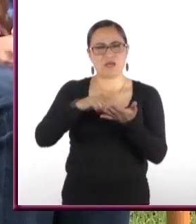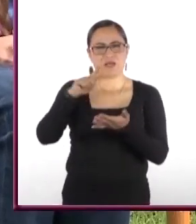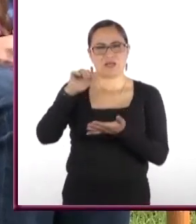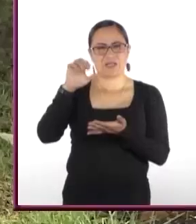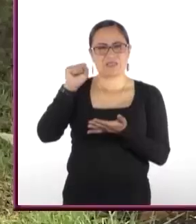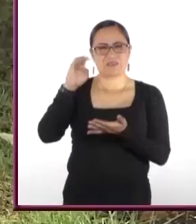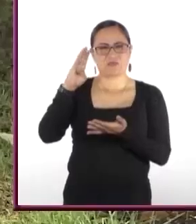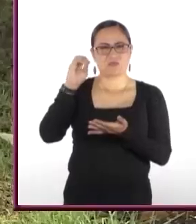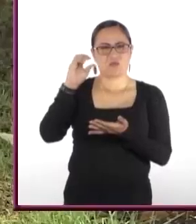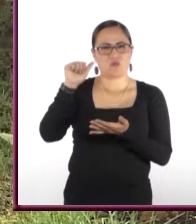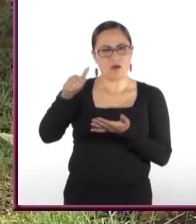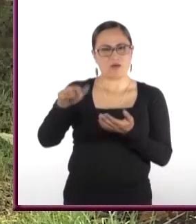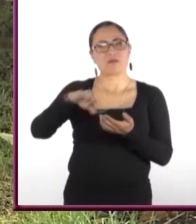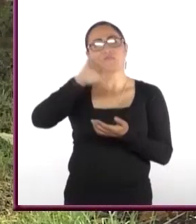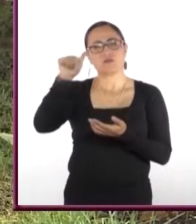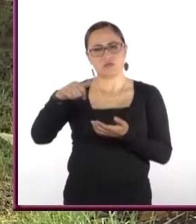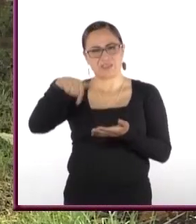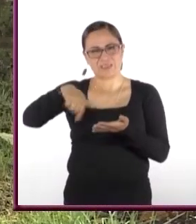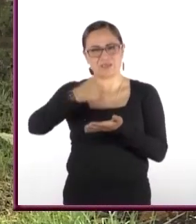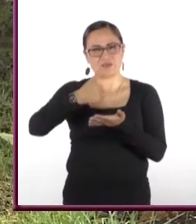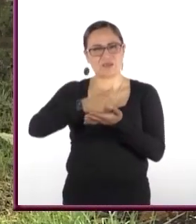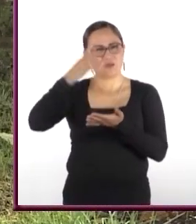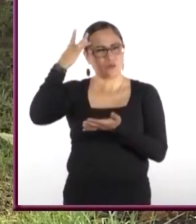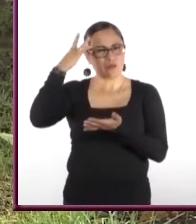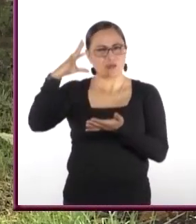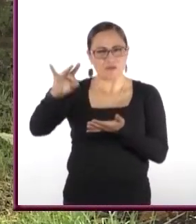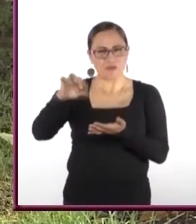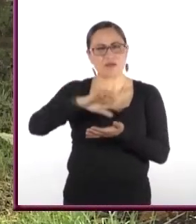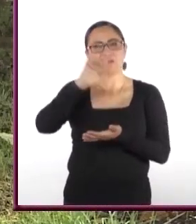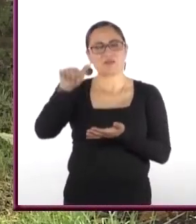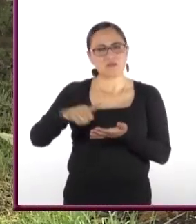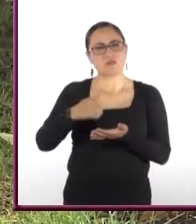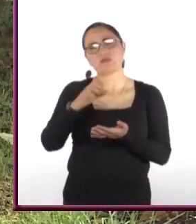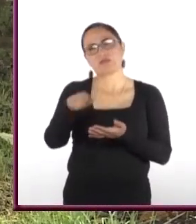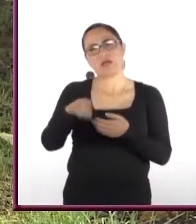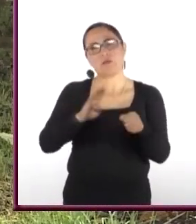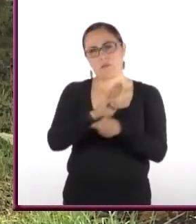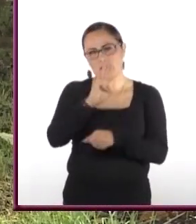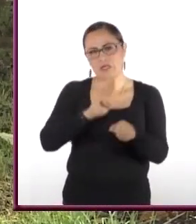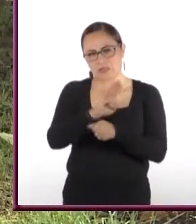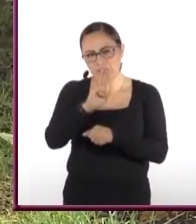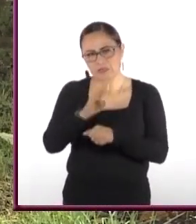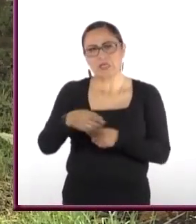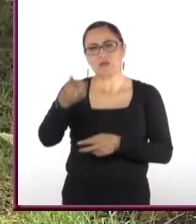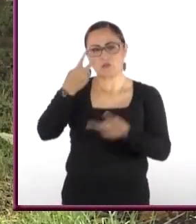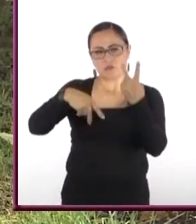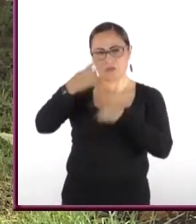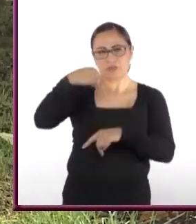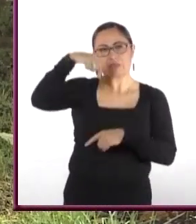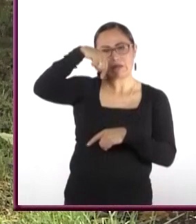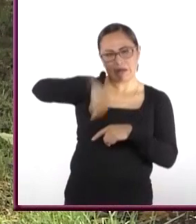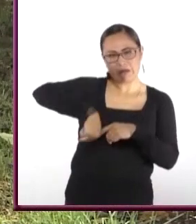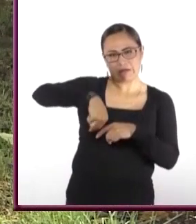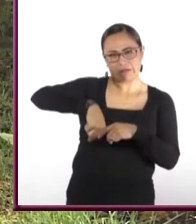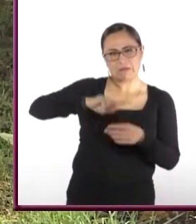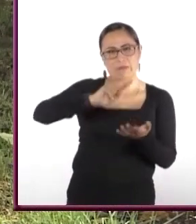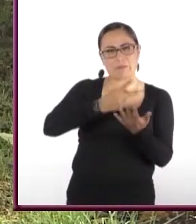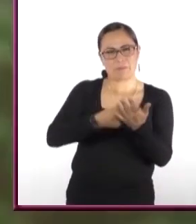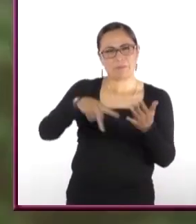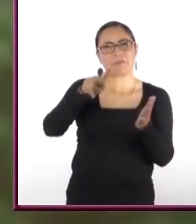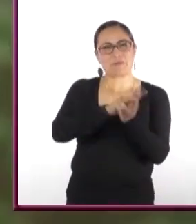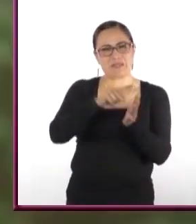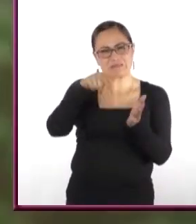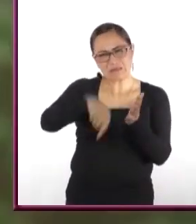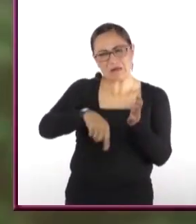Lisboa, luego otro aquí en Cuernavaca, después otro en la Universidad de Sao Paulo y después ya vine aquí con una plaza de